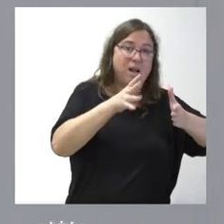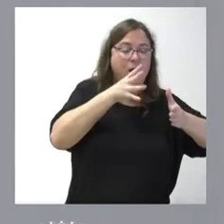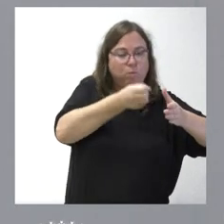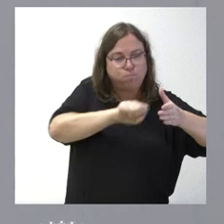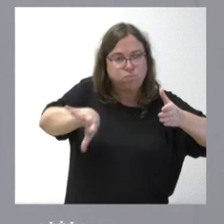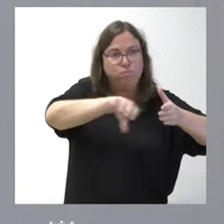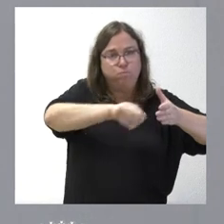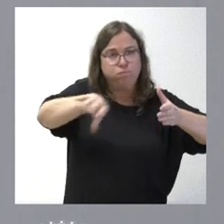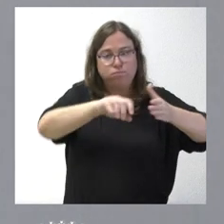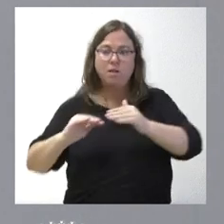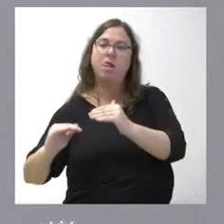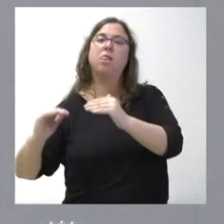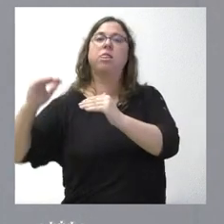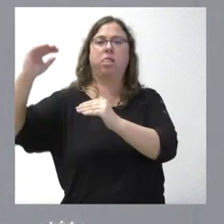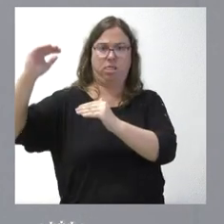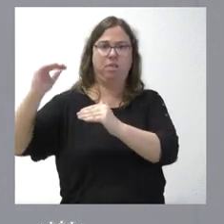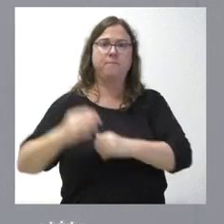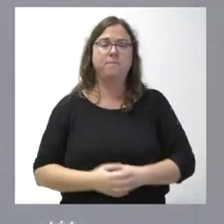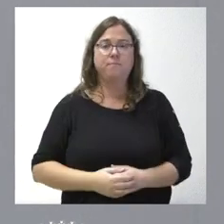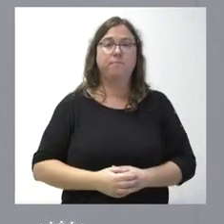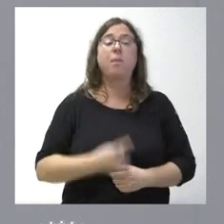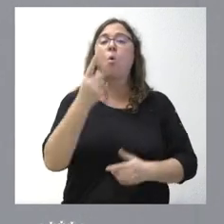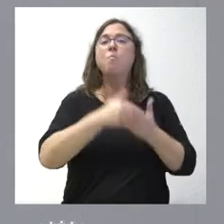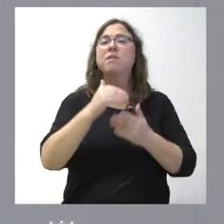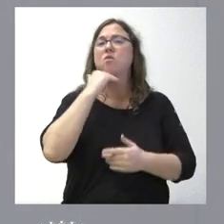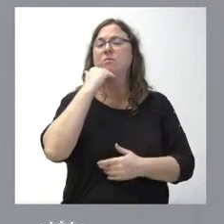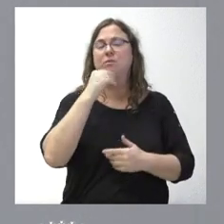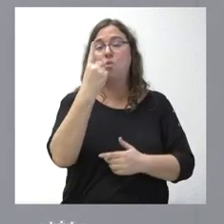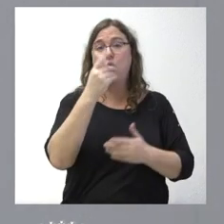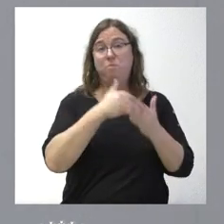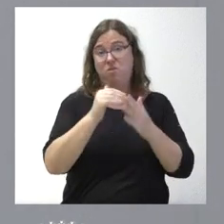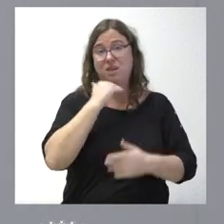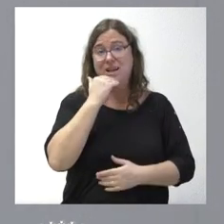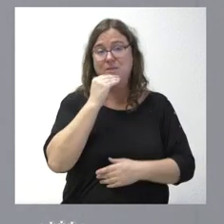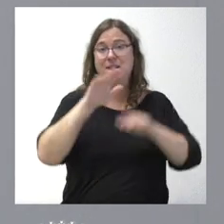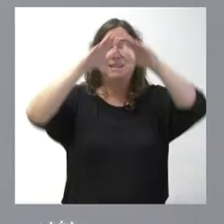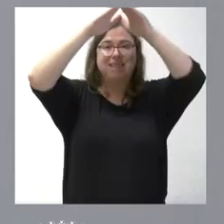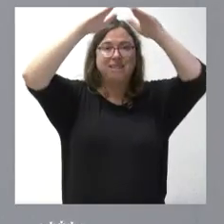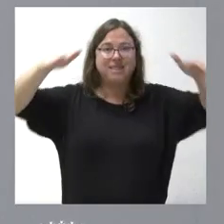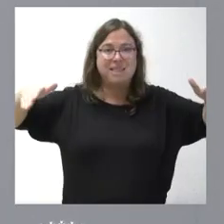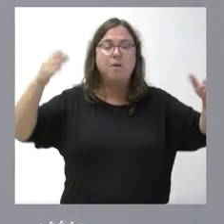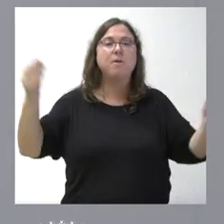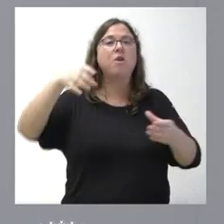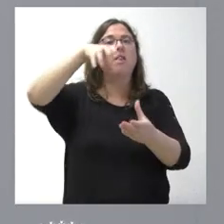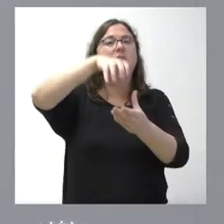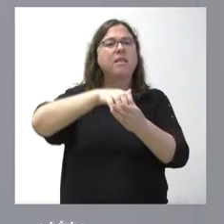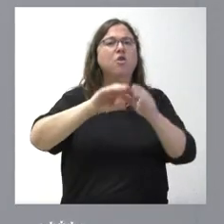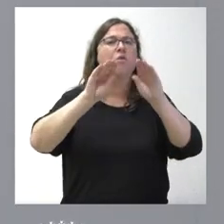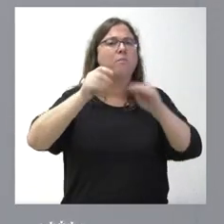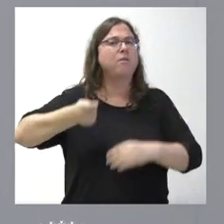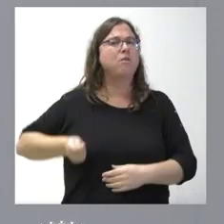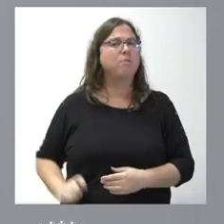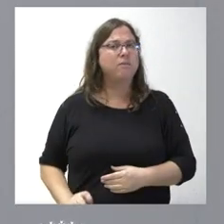regulación elevada casi un millón de euros a renovar la cubierta y mejora del cerramiento del centro integrado de formación profesional